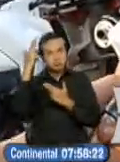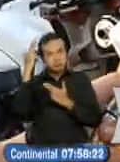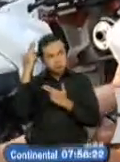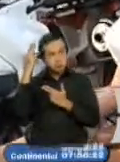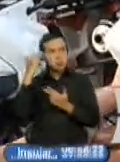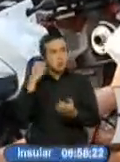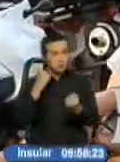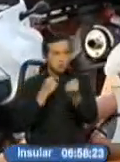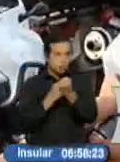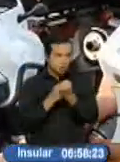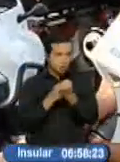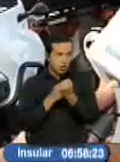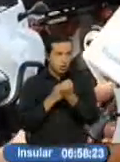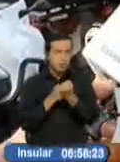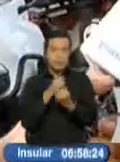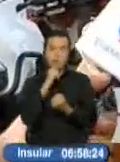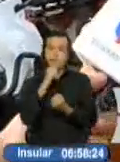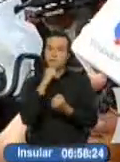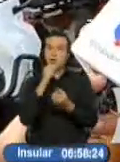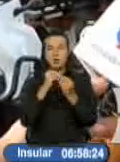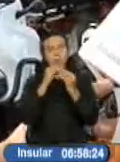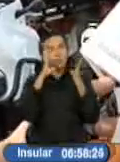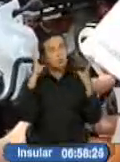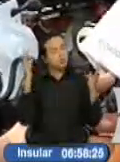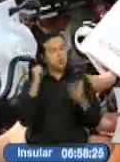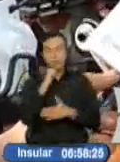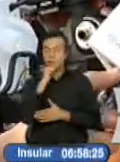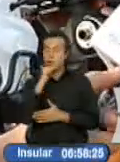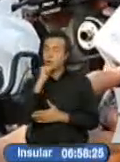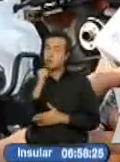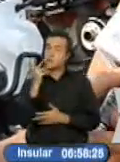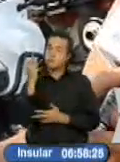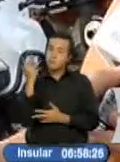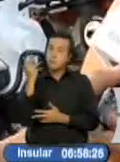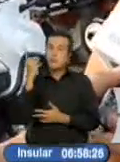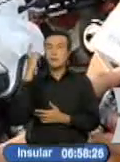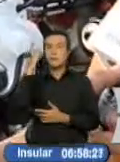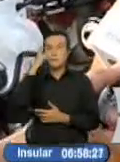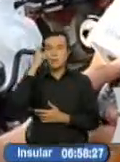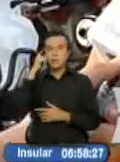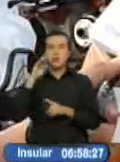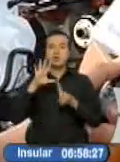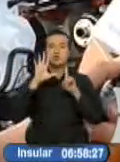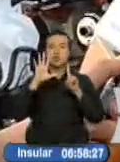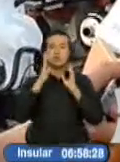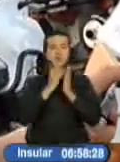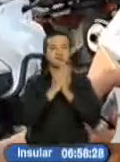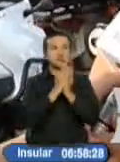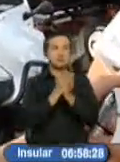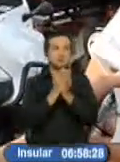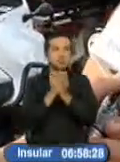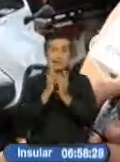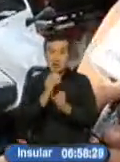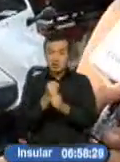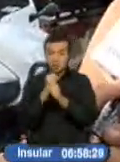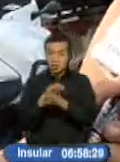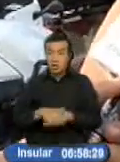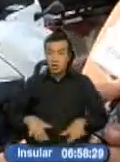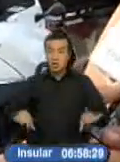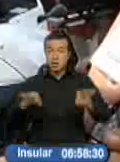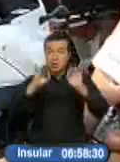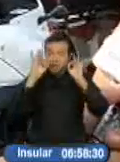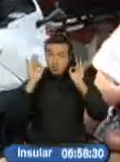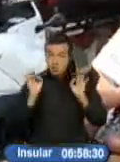ha apoyado, pero le falta mucho por hacer. Yo creo que con 6 embarcaciones no nos puede dar la seguridad a